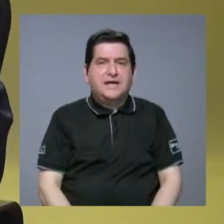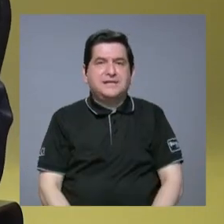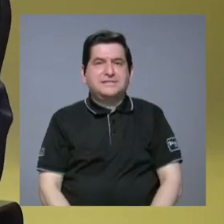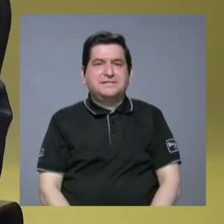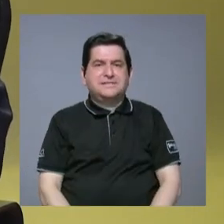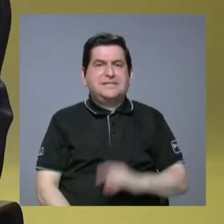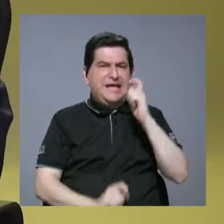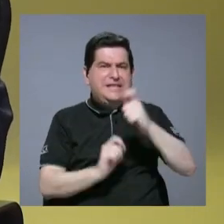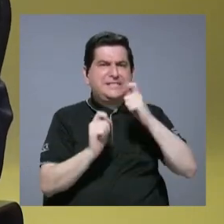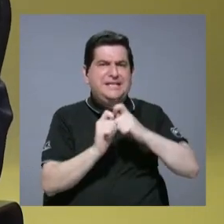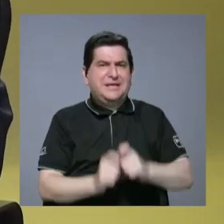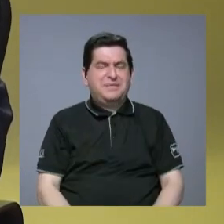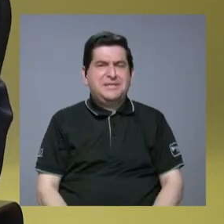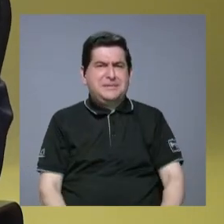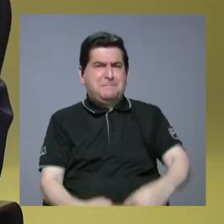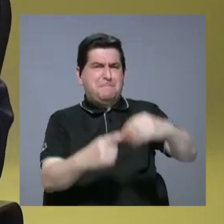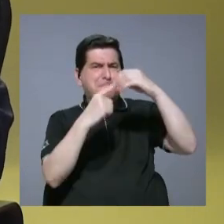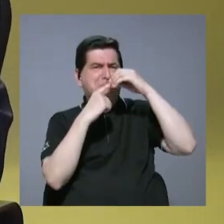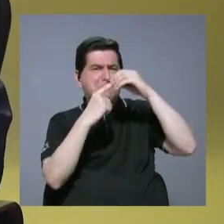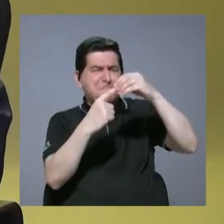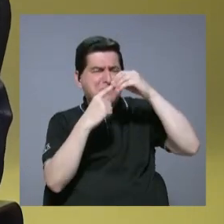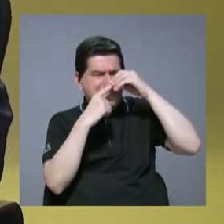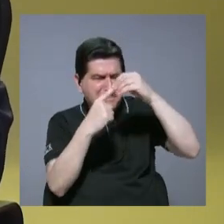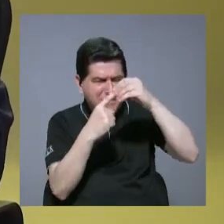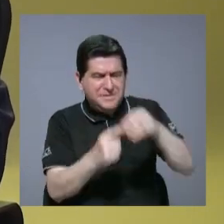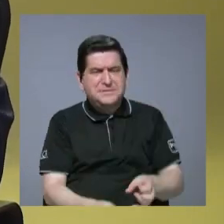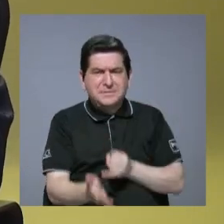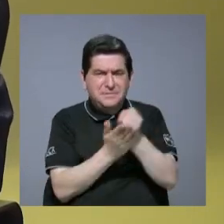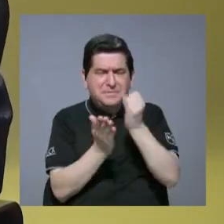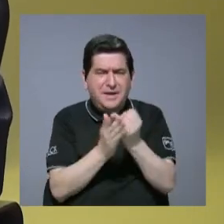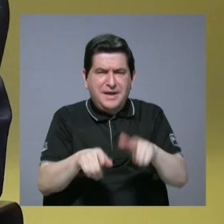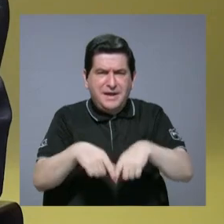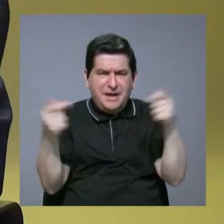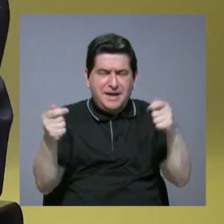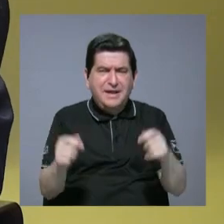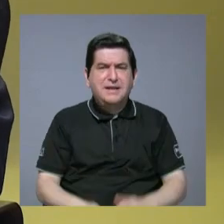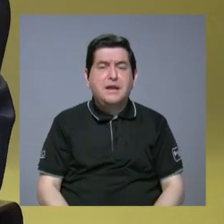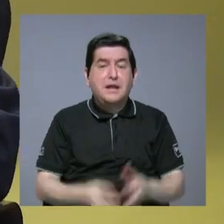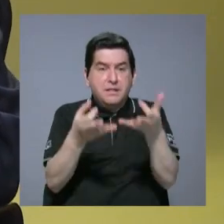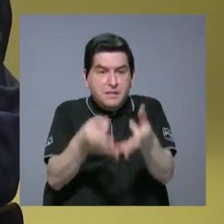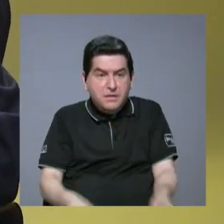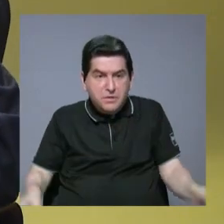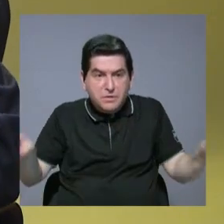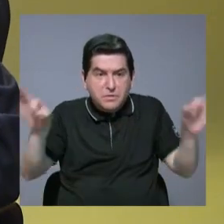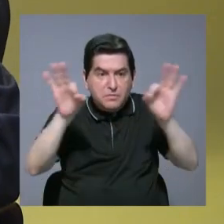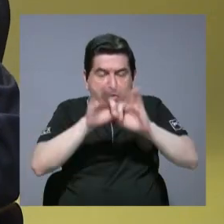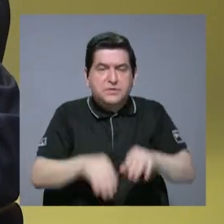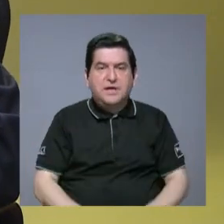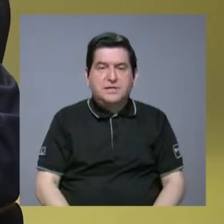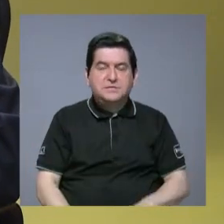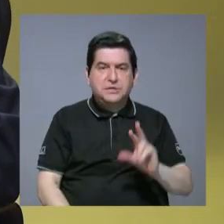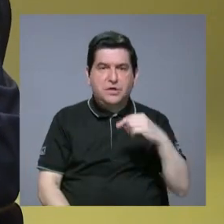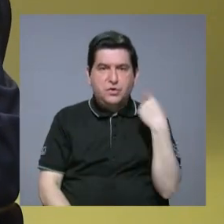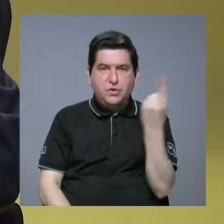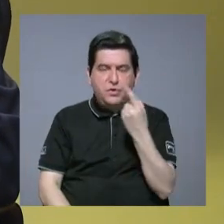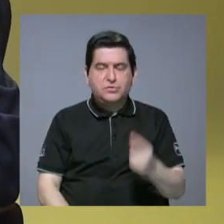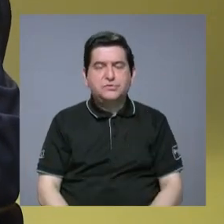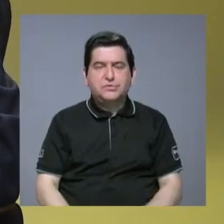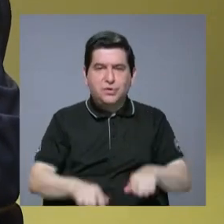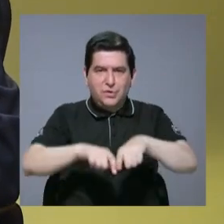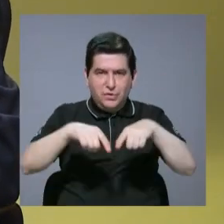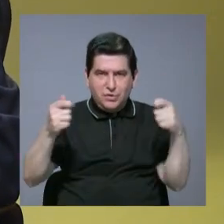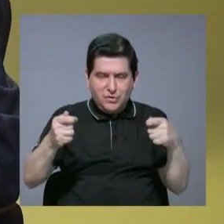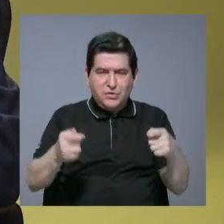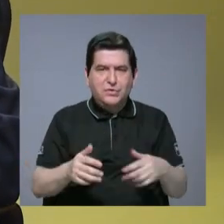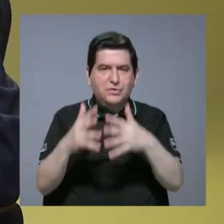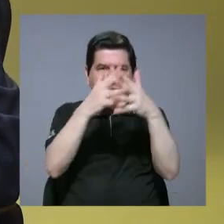investigación periodística más relevante, más consecuente no solo para el periodismo de Estados Unidos, sino